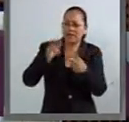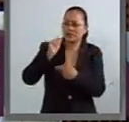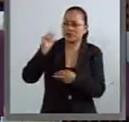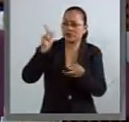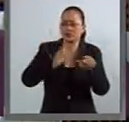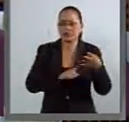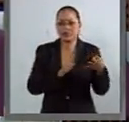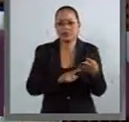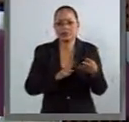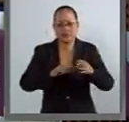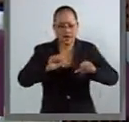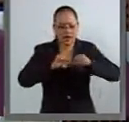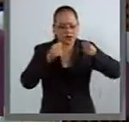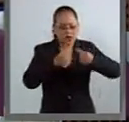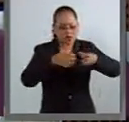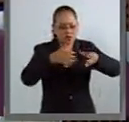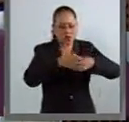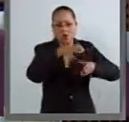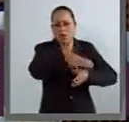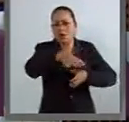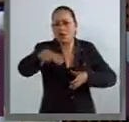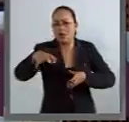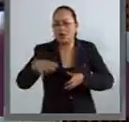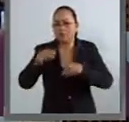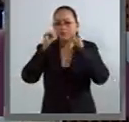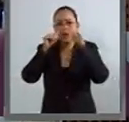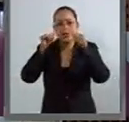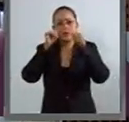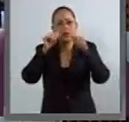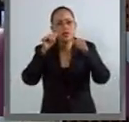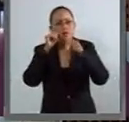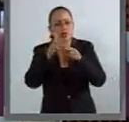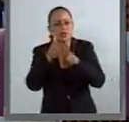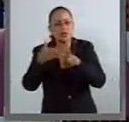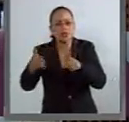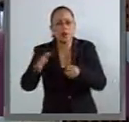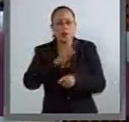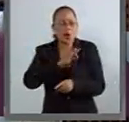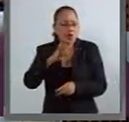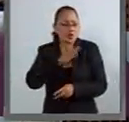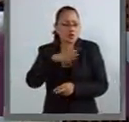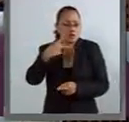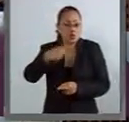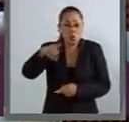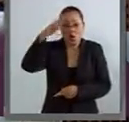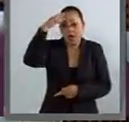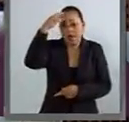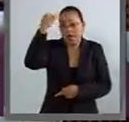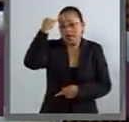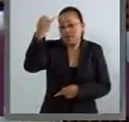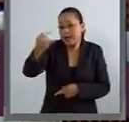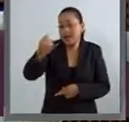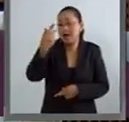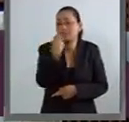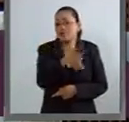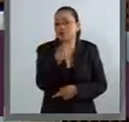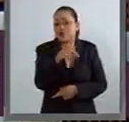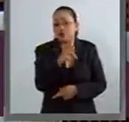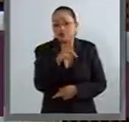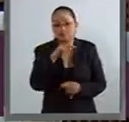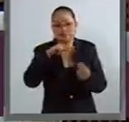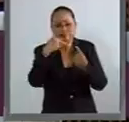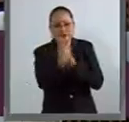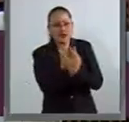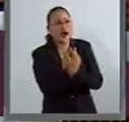a organizaciones de la sociedad civil, pues puedes incluso cambiar tu visión sobre X o